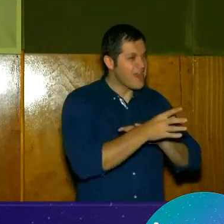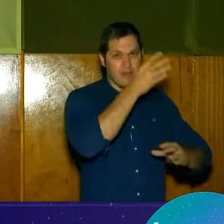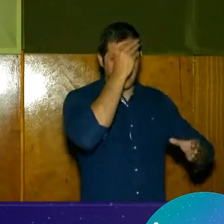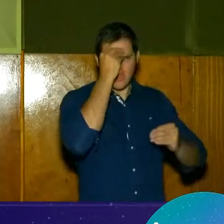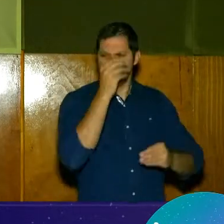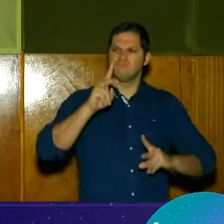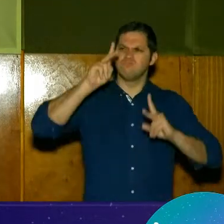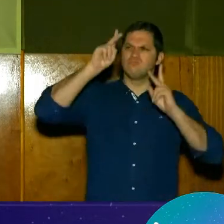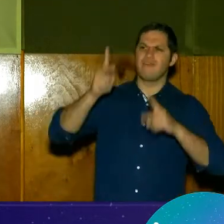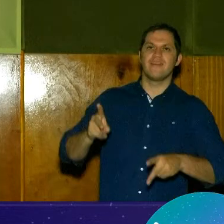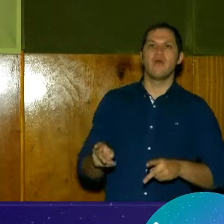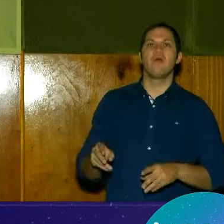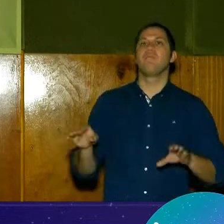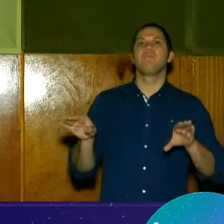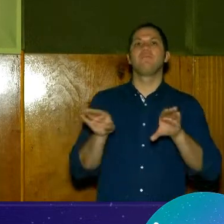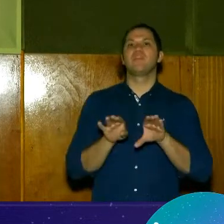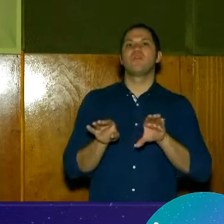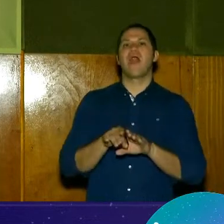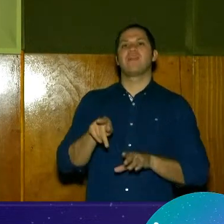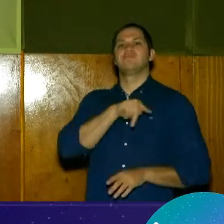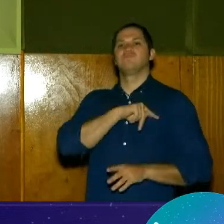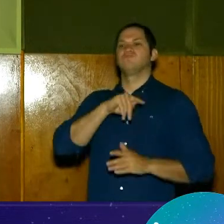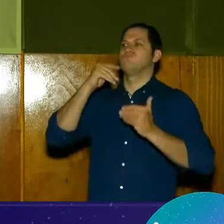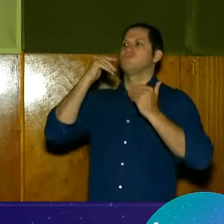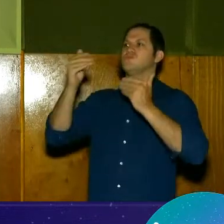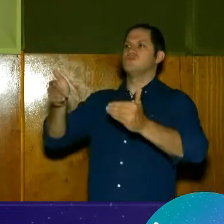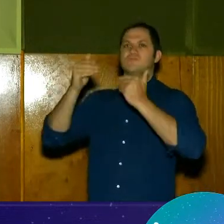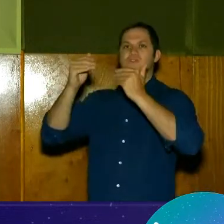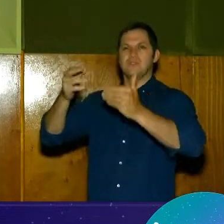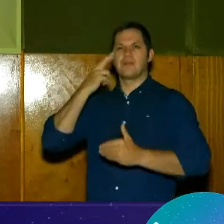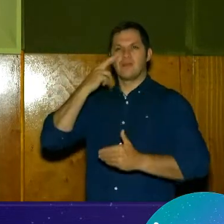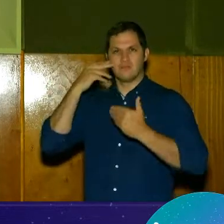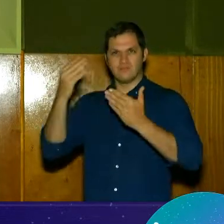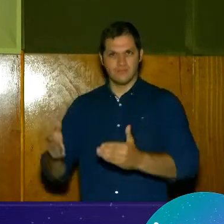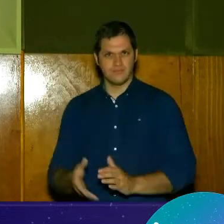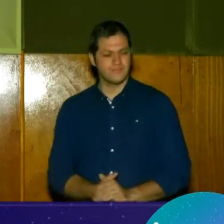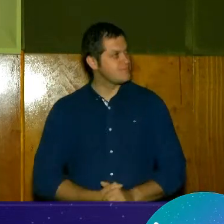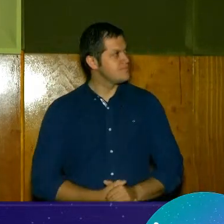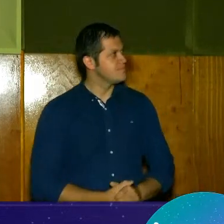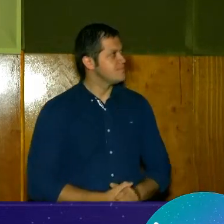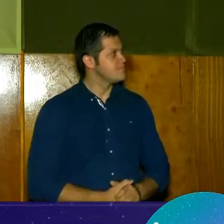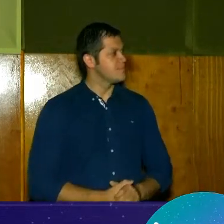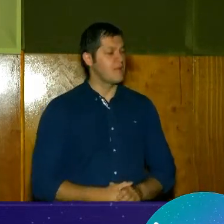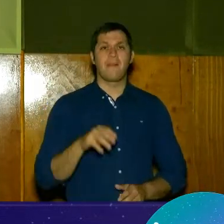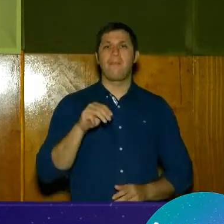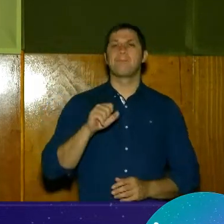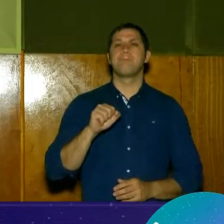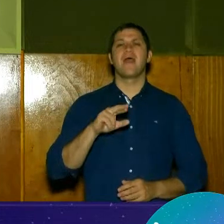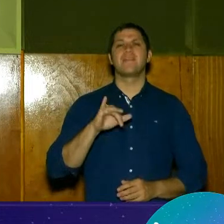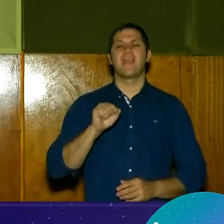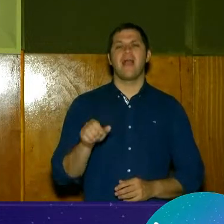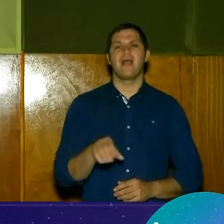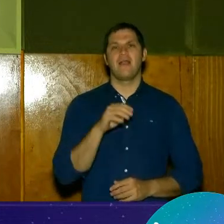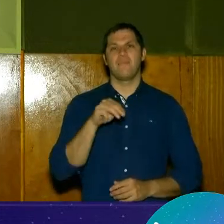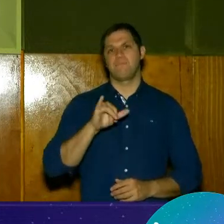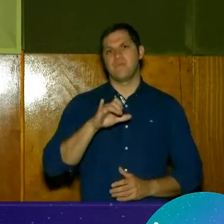no tienen mucho sentido una gran astrónoma pero que no se le abren las puertas de los centros del conocimiento